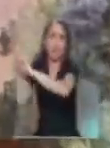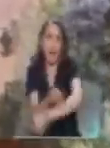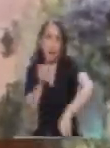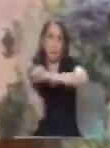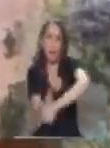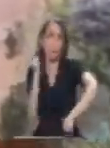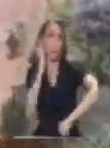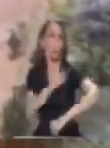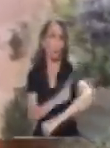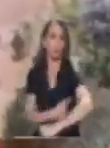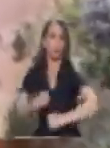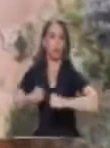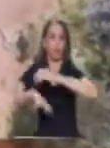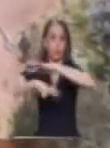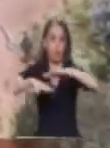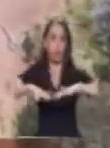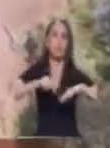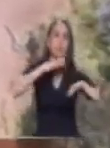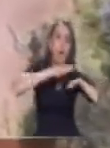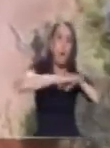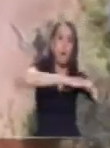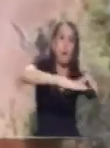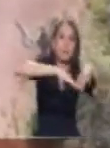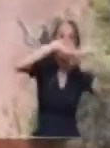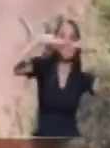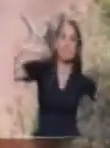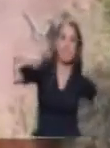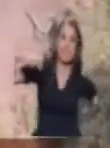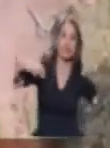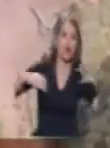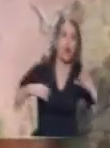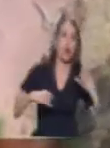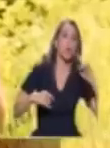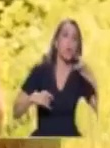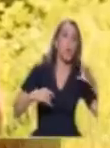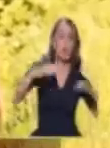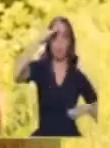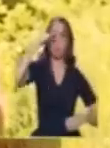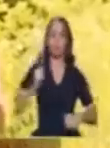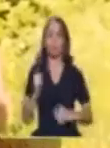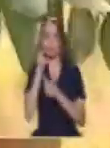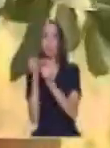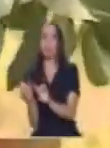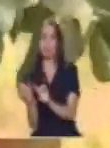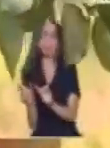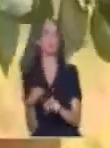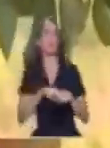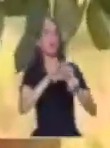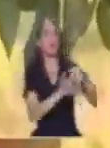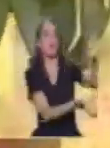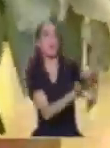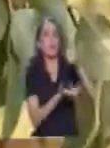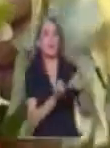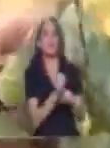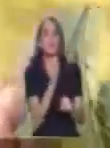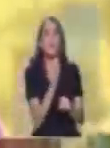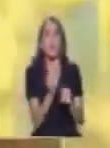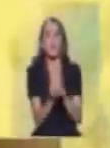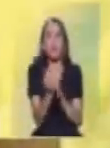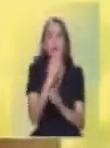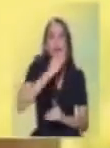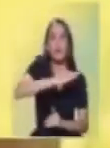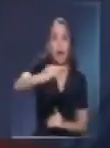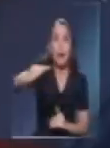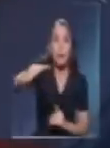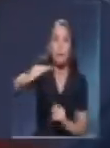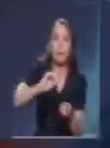Parcelas ubicadas en el Cerro El Yunque y el Centinela, con apoyo e impulso de la Fundación para la Innovación Agraria, estas mujeres